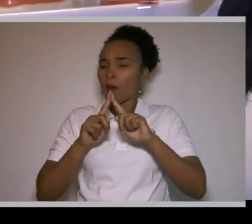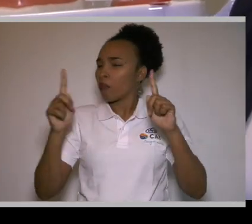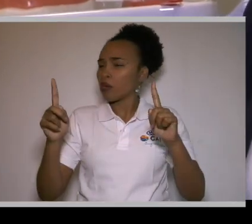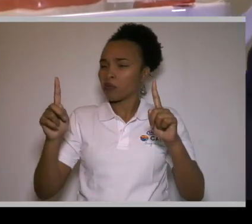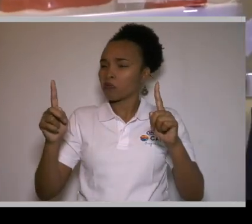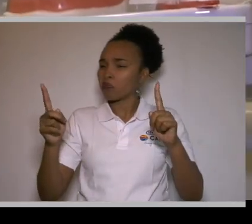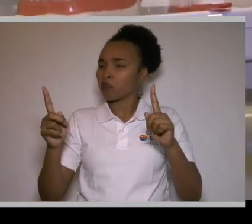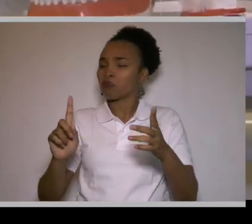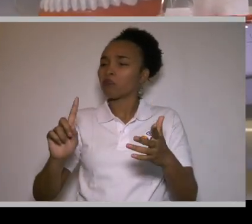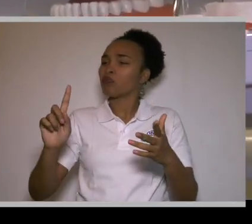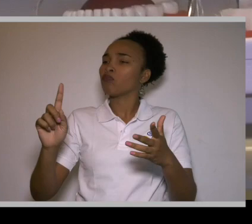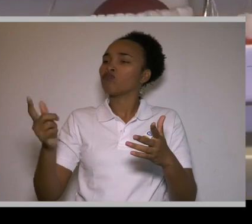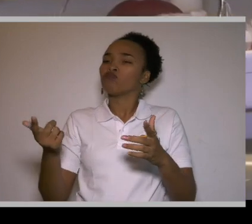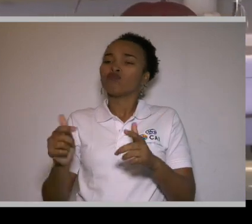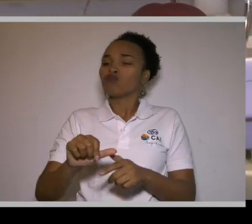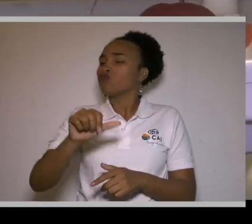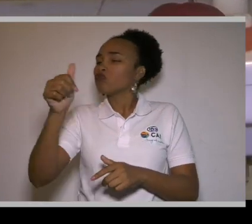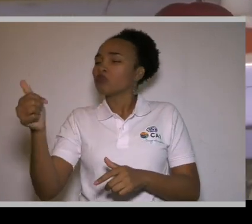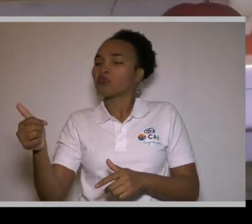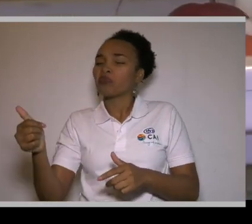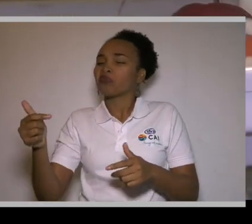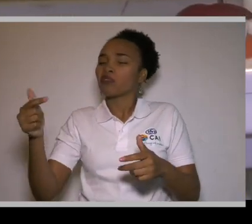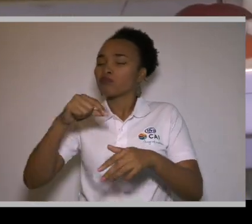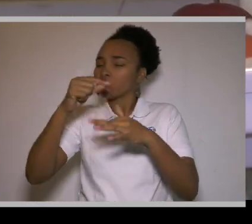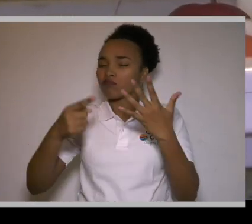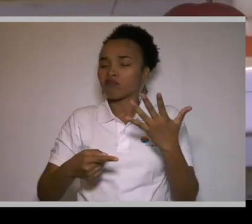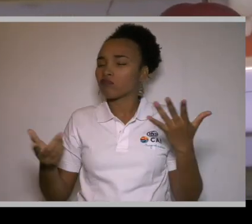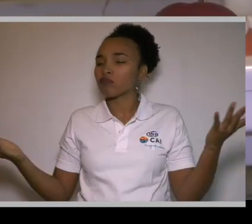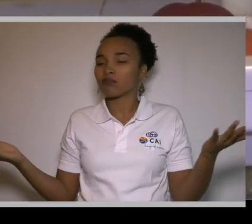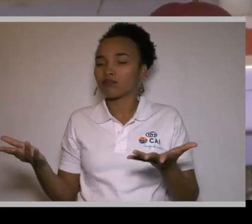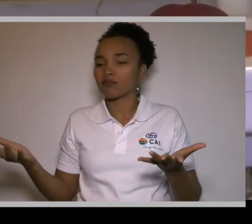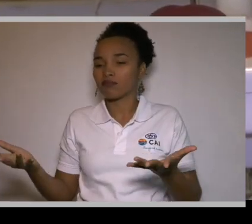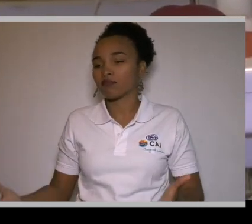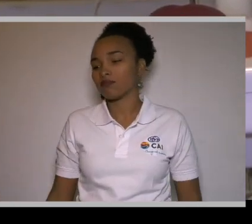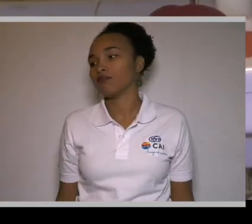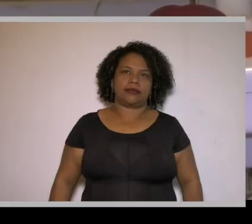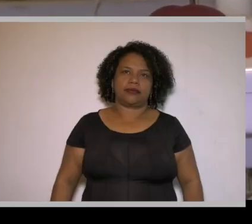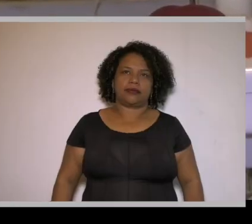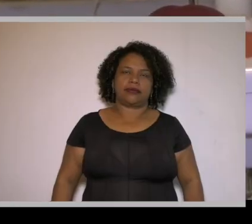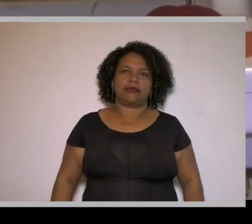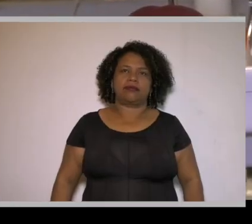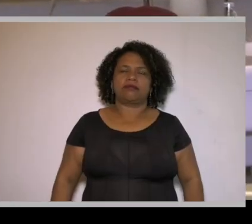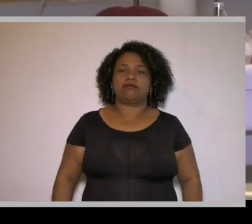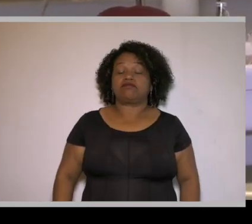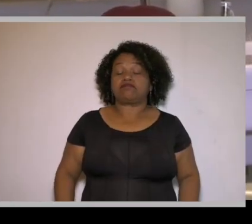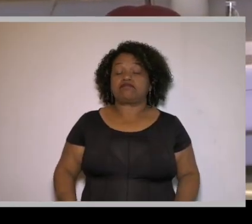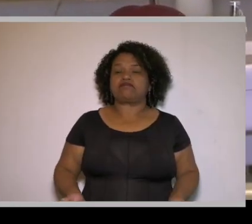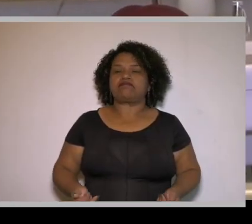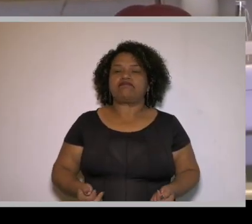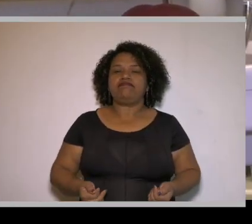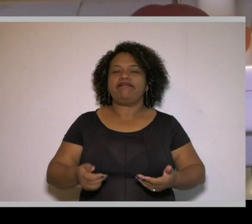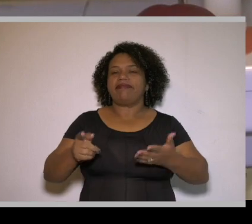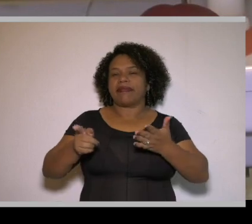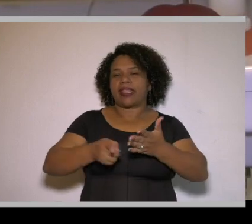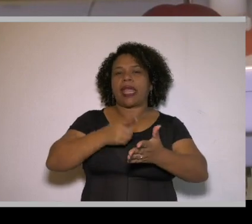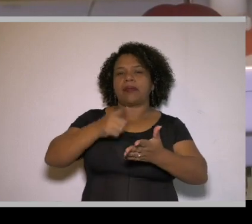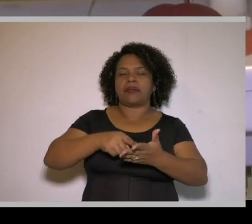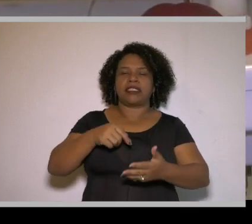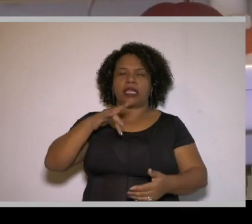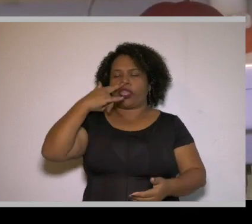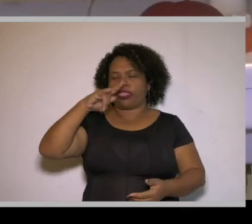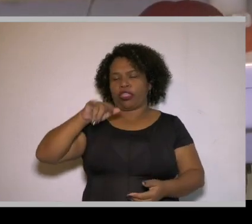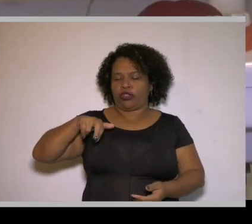una pelota. Una pelota, muy frecuente, pero las pelotas son más frecuentes que se fracturen la nariz. Pero inmediatamente el niño tiene un trauma